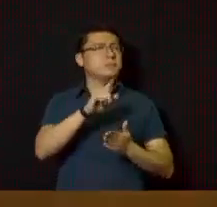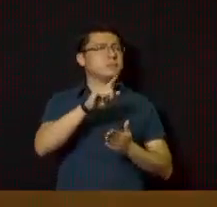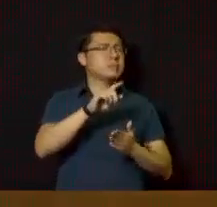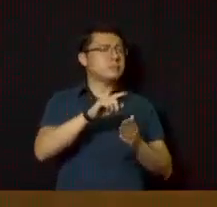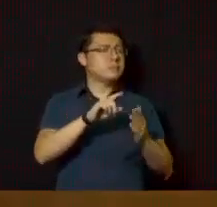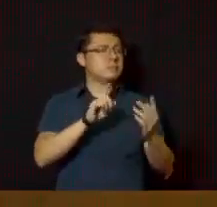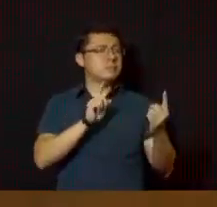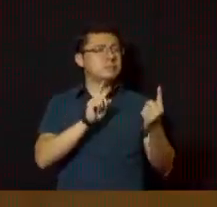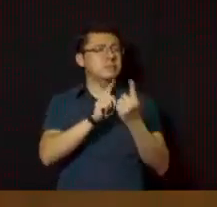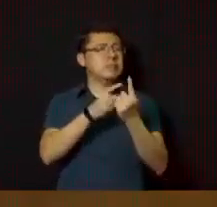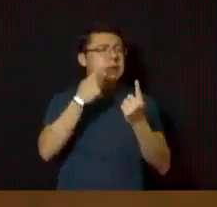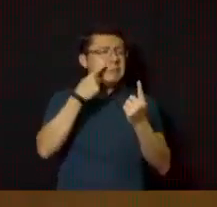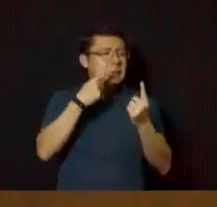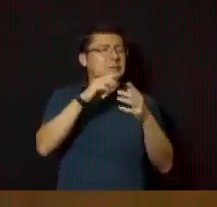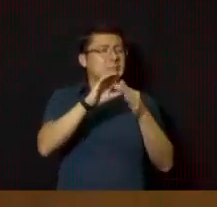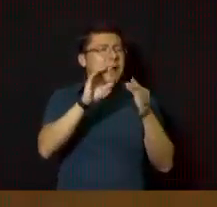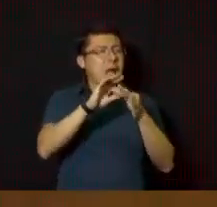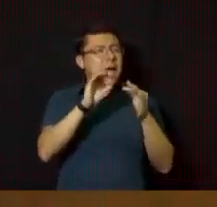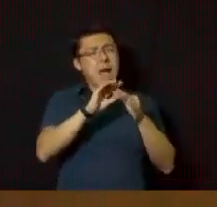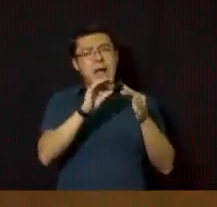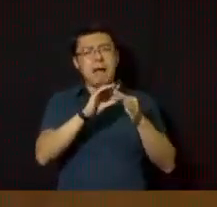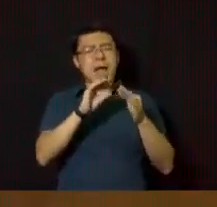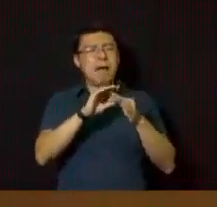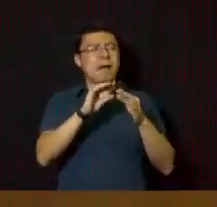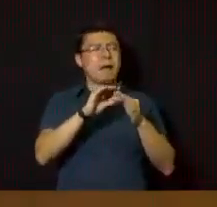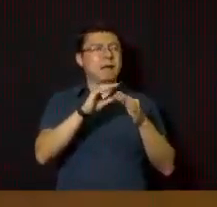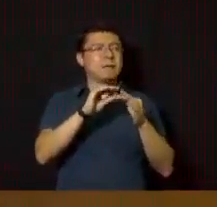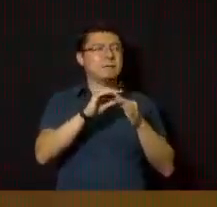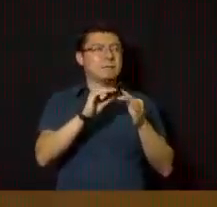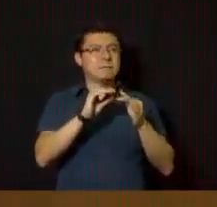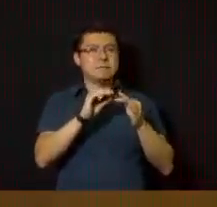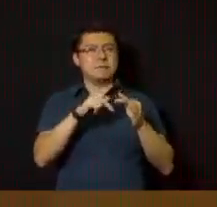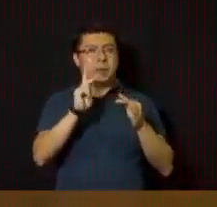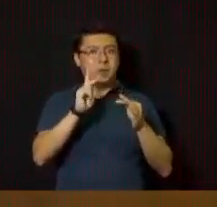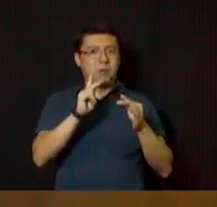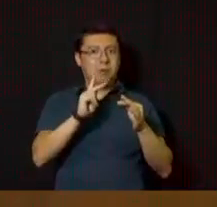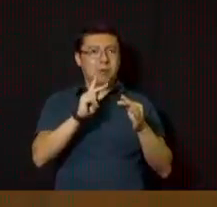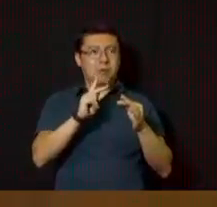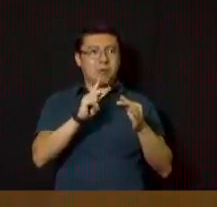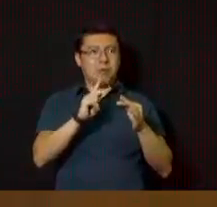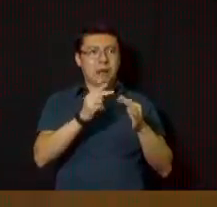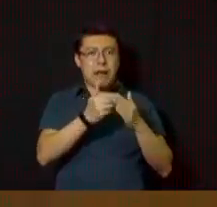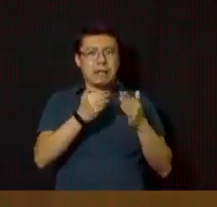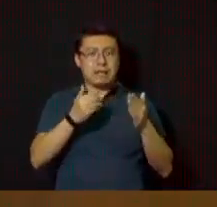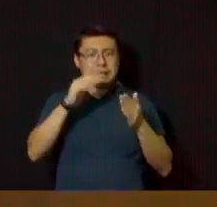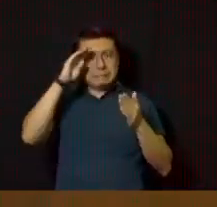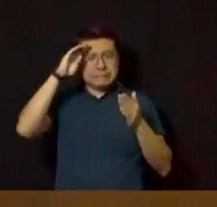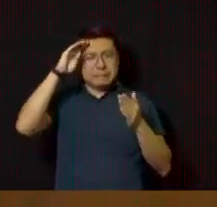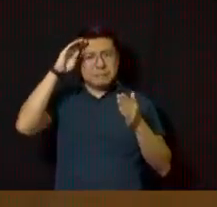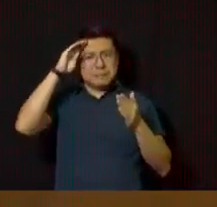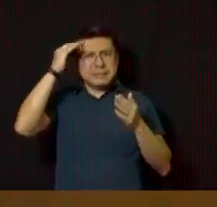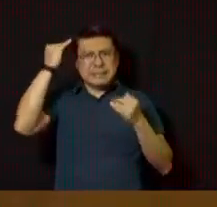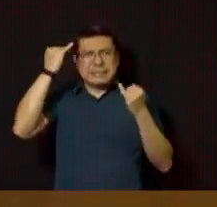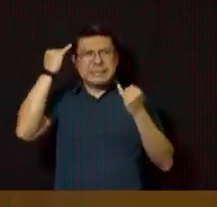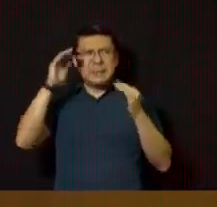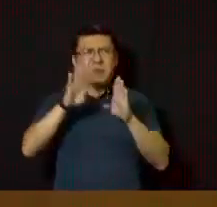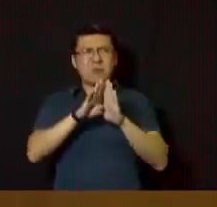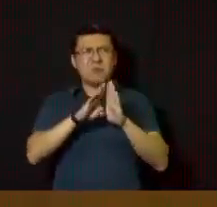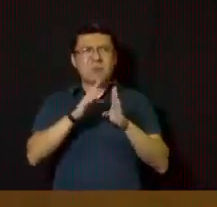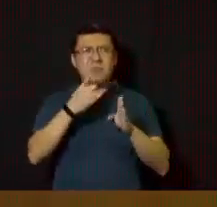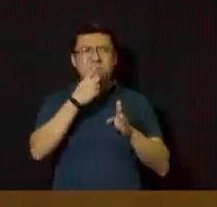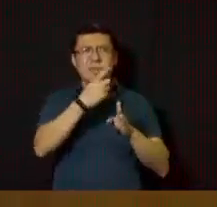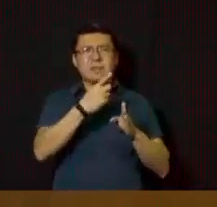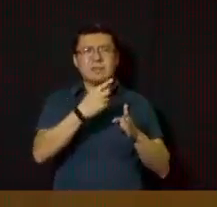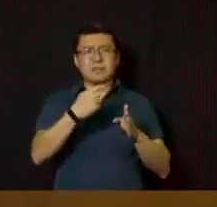y vueltas y vueltas. Decía, voy a tomar aire, ¿no? ¿Cómo le hablo? ¿No? Y en eso, pues hasta que ya me